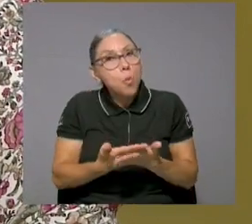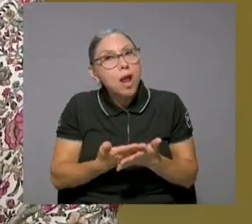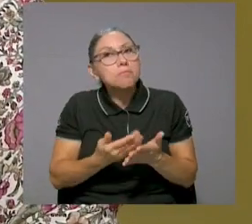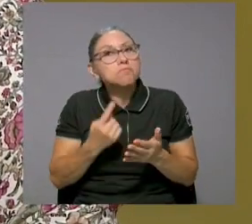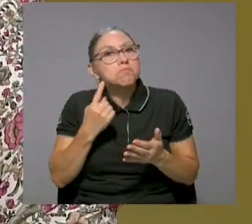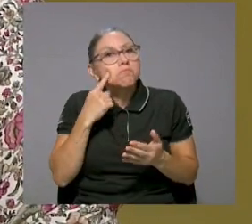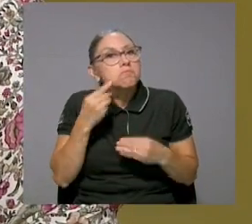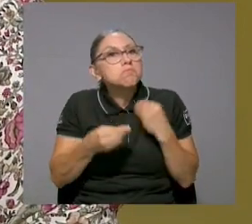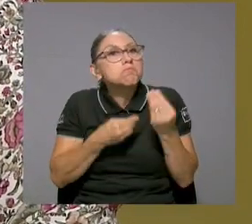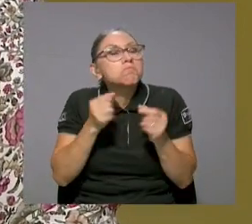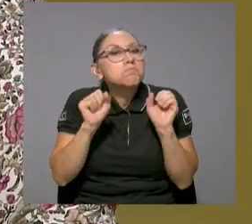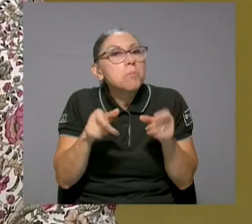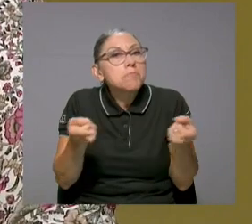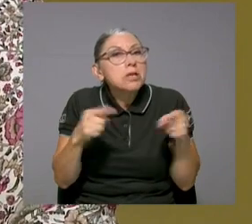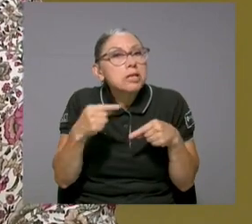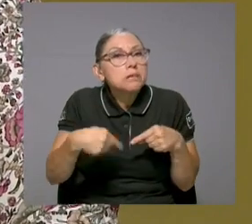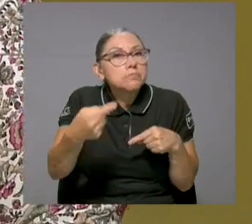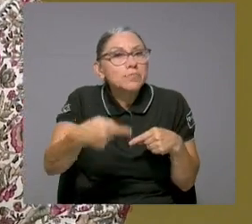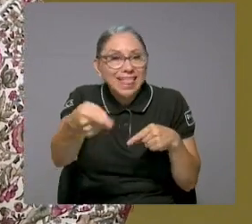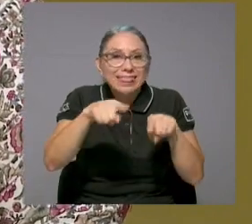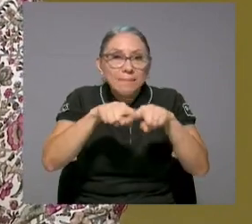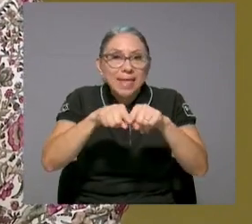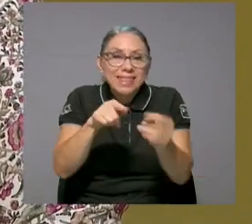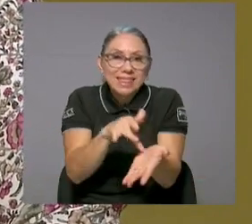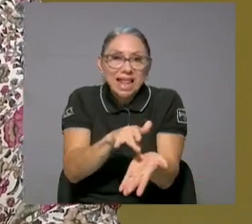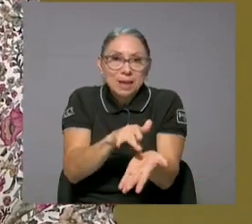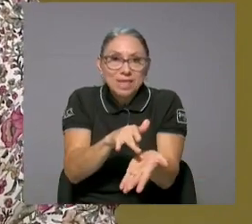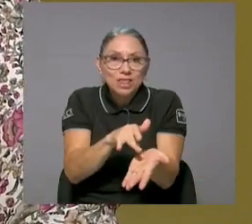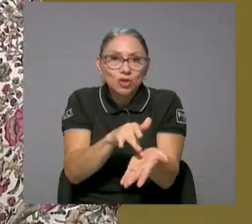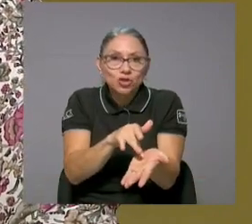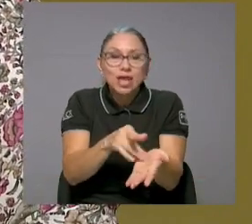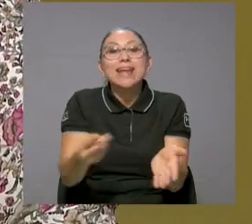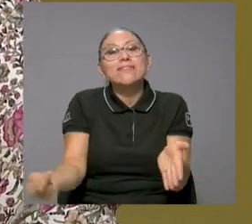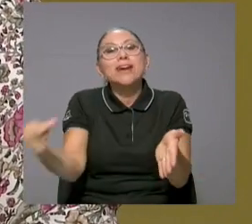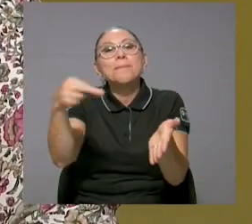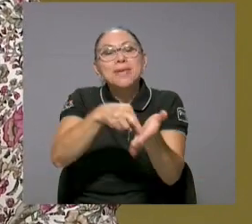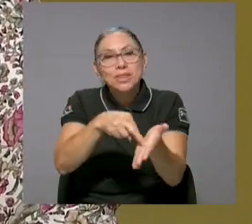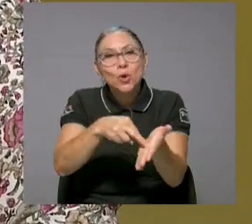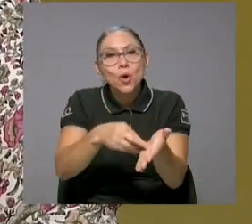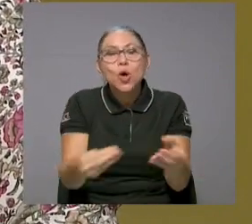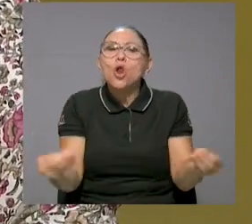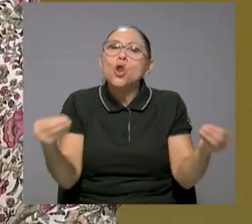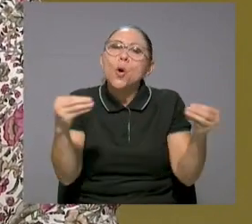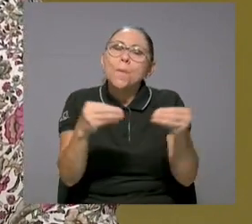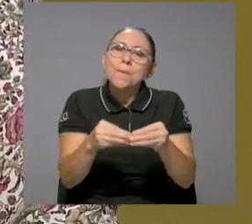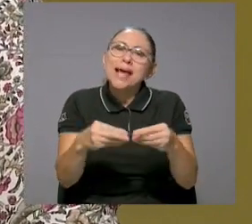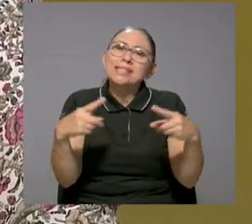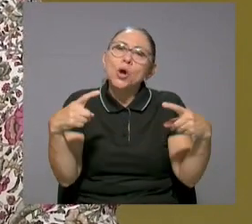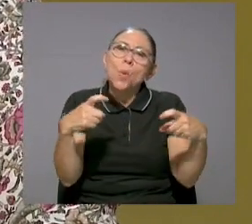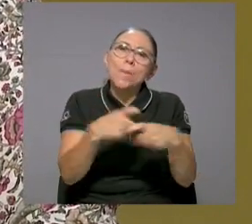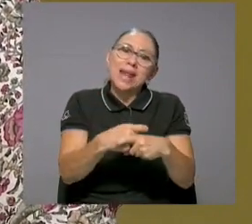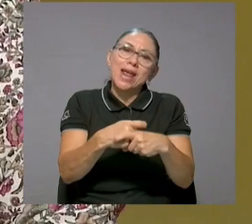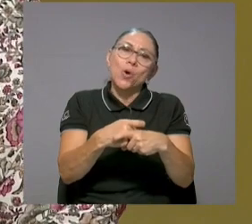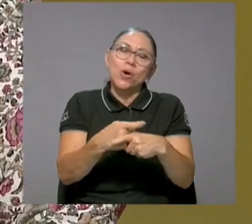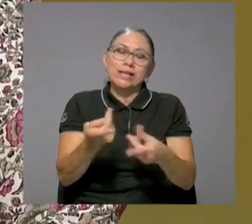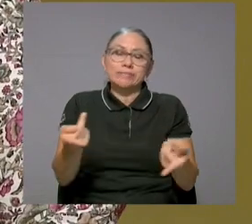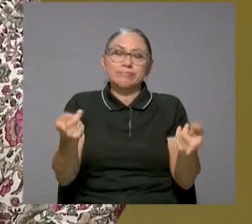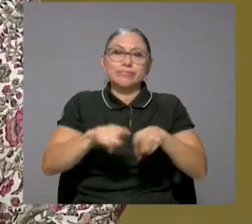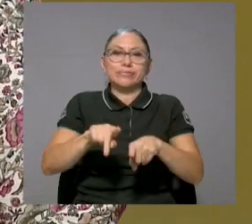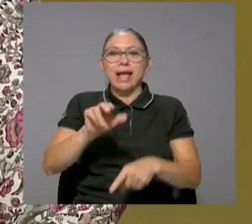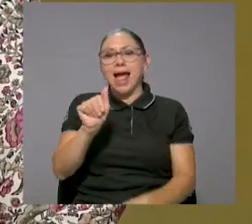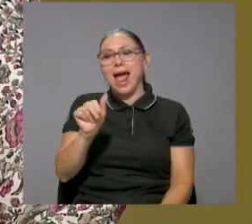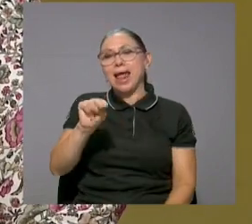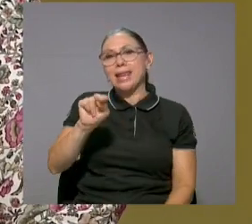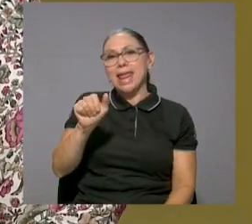los tratamientos que tenemos. Repito, las cosas más complejas, sobre todo a nivel de anemia, pero si tenemos un